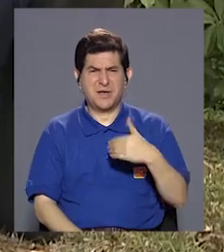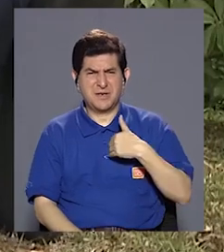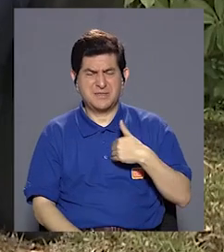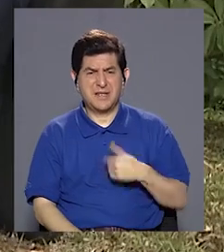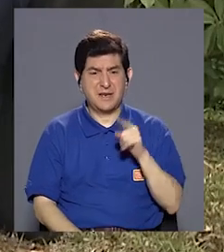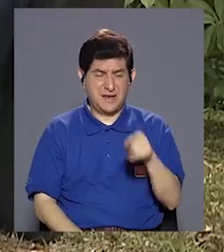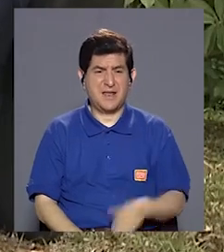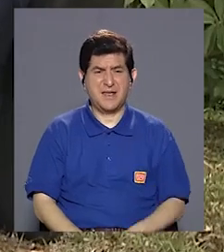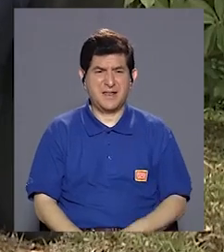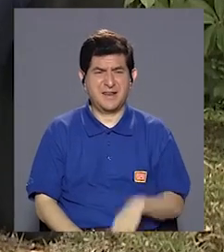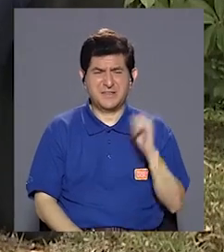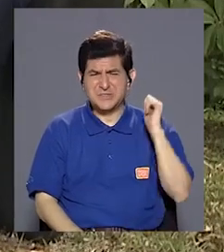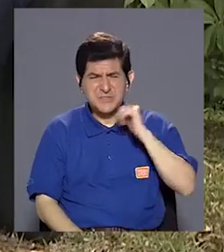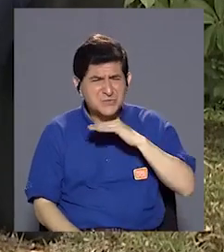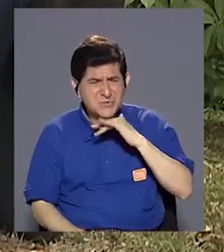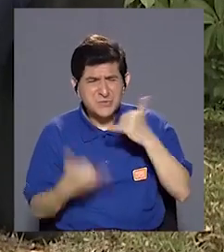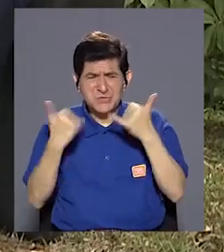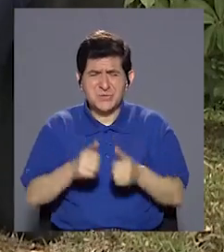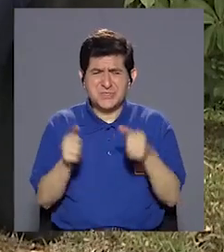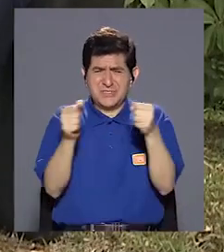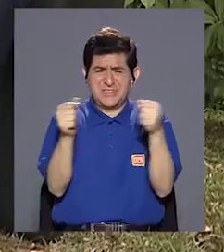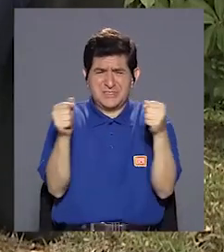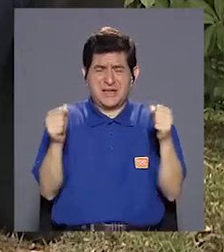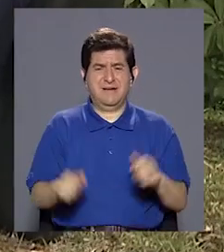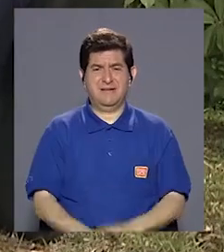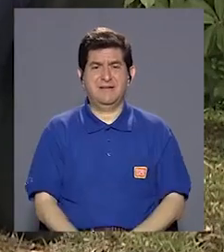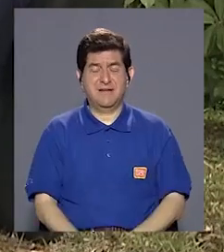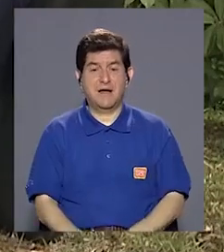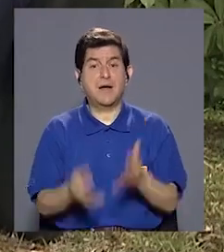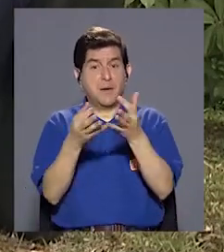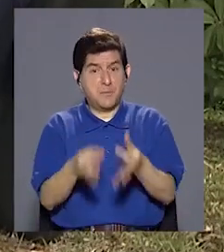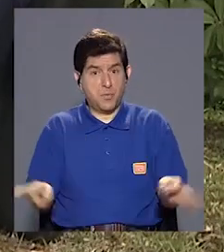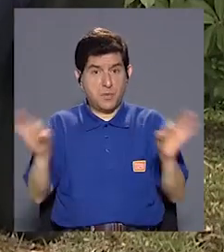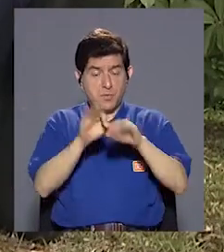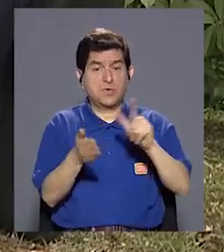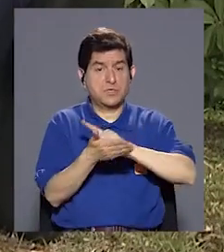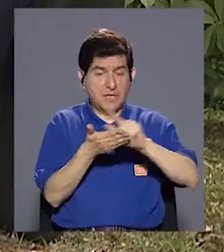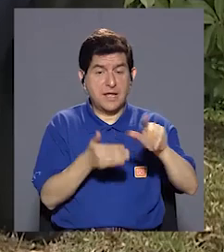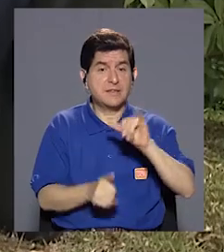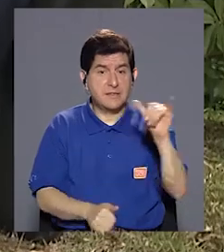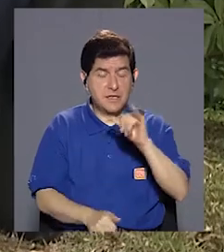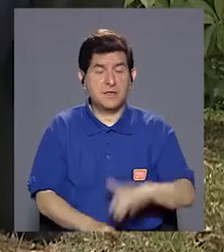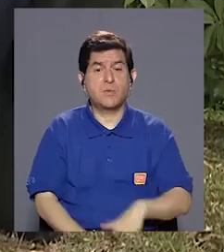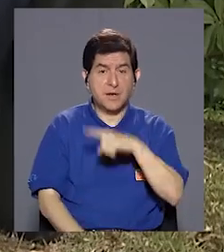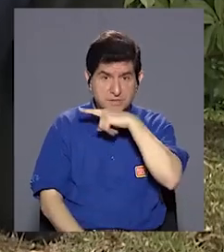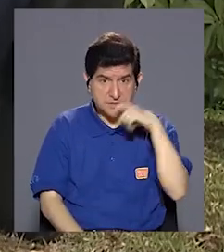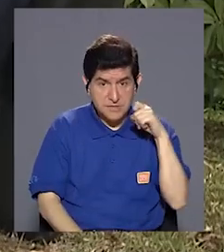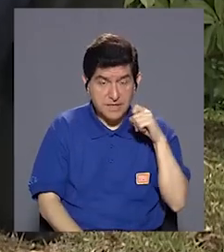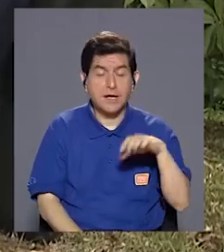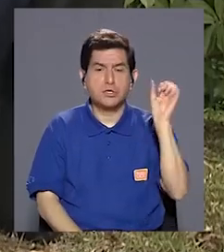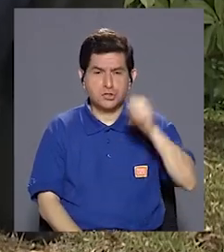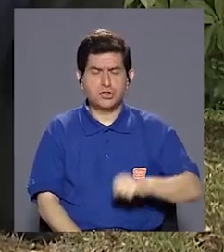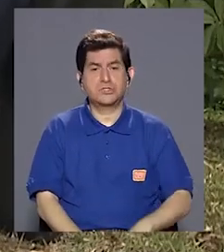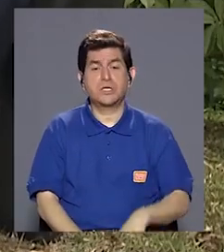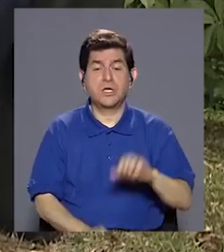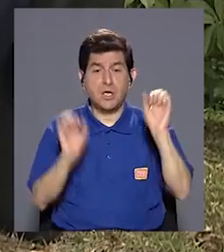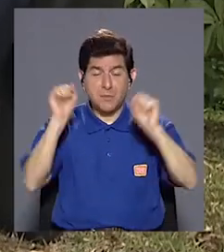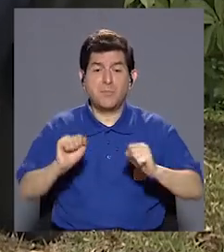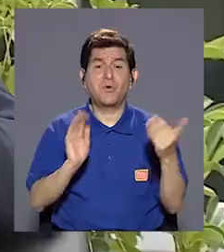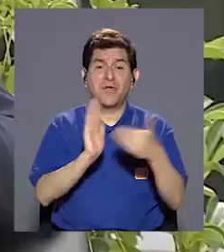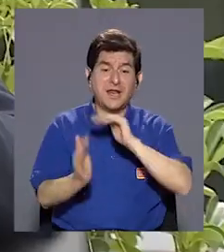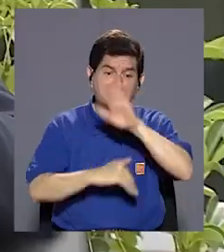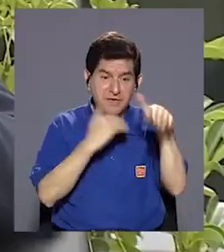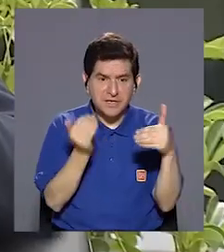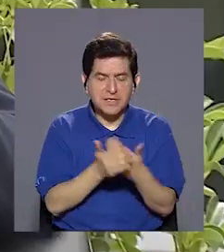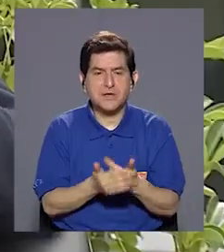hay es un trapo de suciedad y se siguen ahí secando las manos. O sea, tan importante es el lavado como que el secado también, porque más bien podemos estropear todo